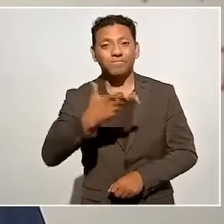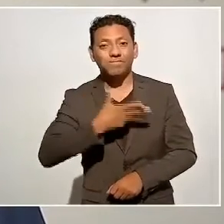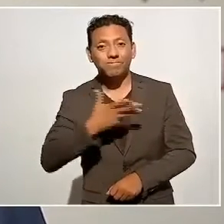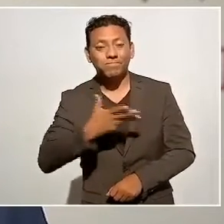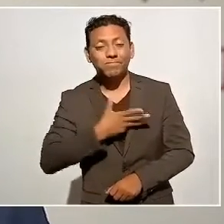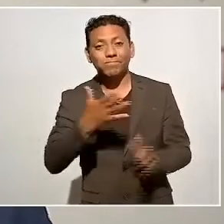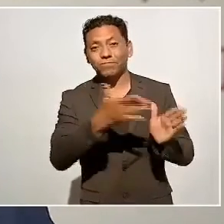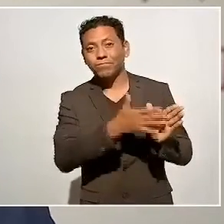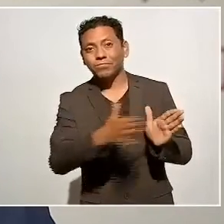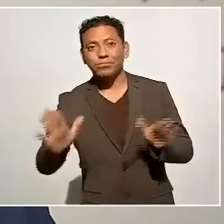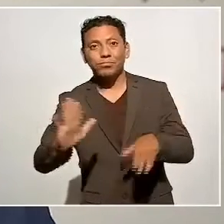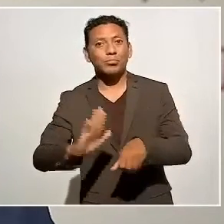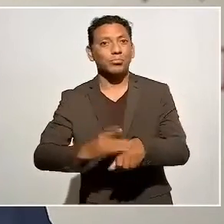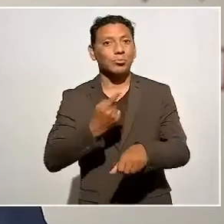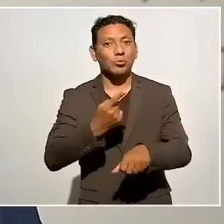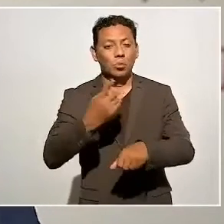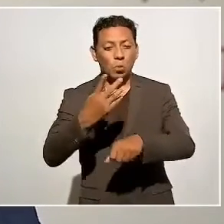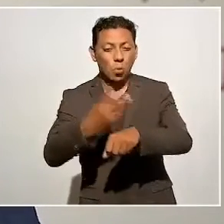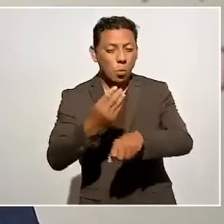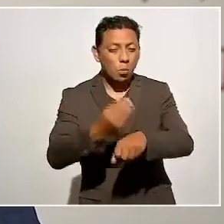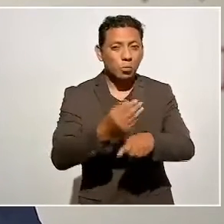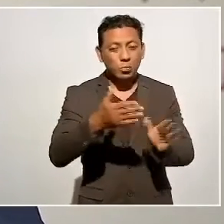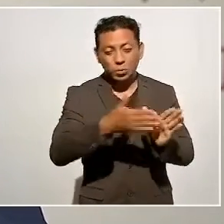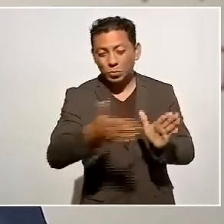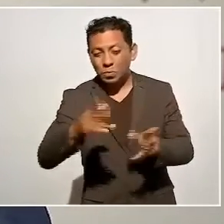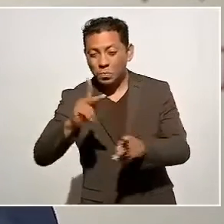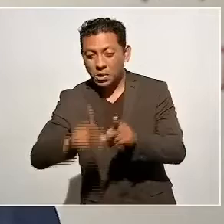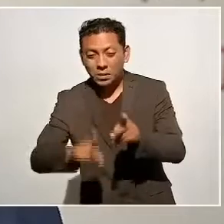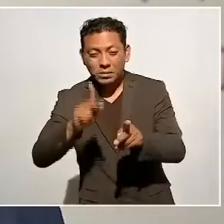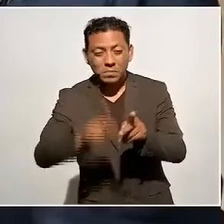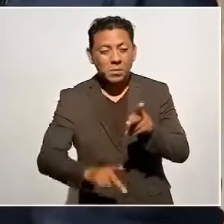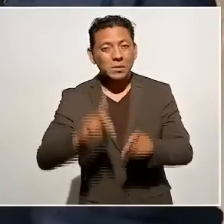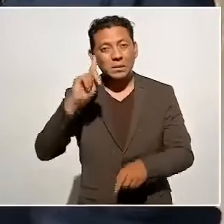ha afectado el avance en distintos puntos del trazo del tren.